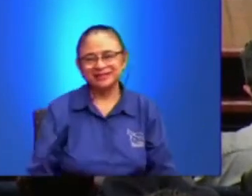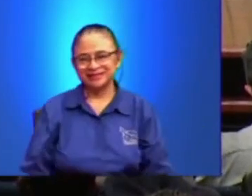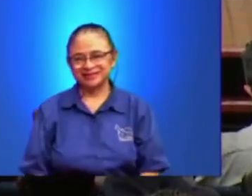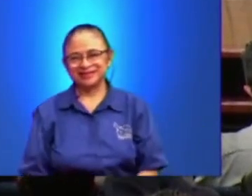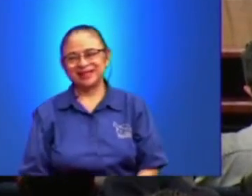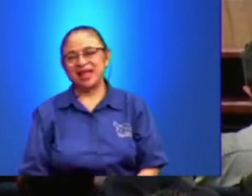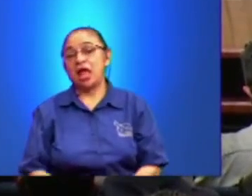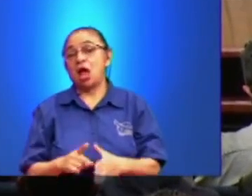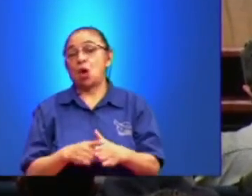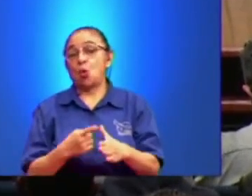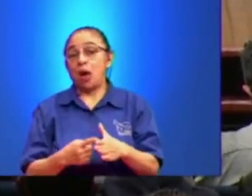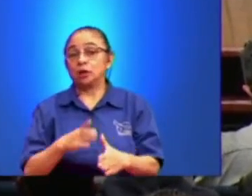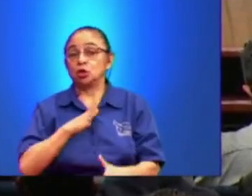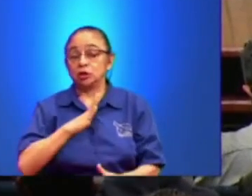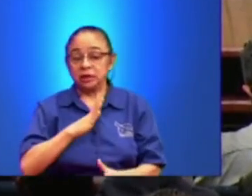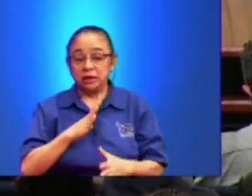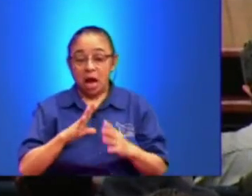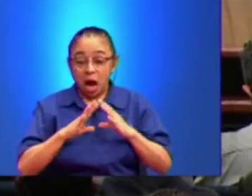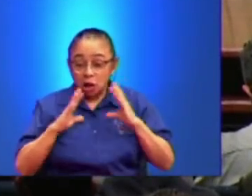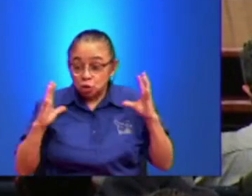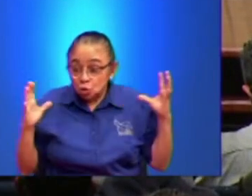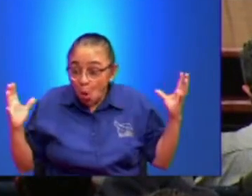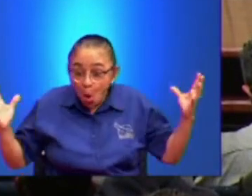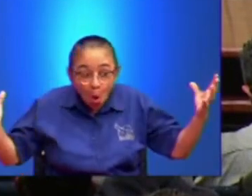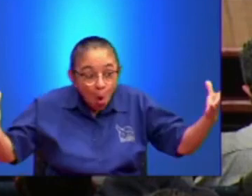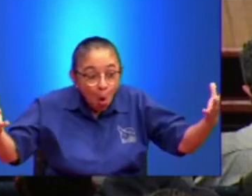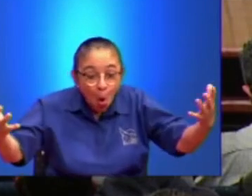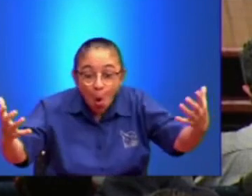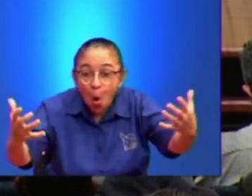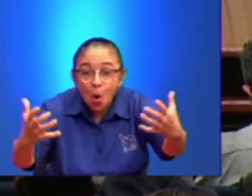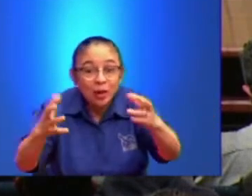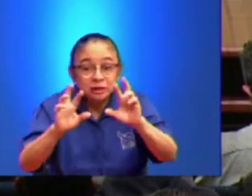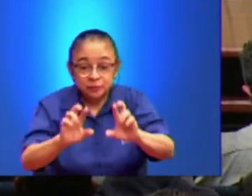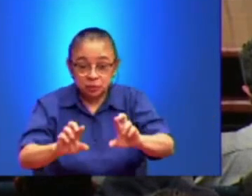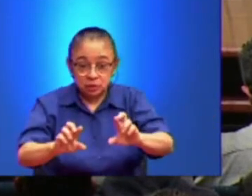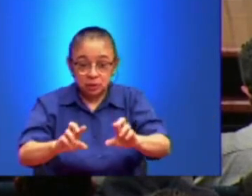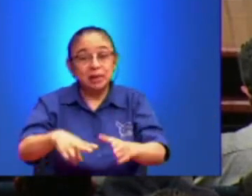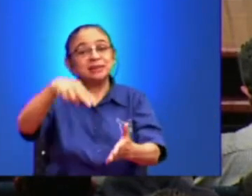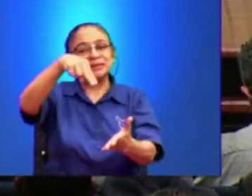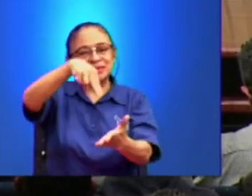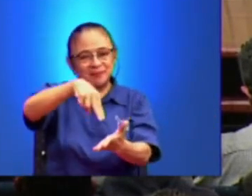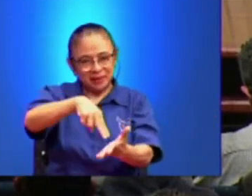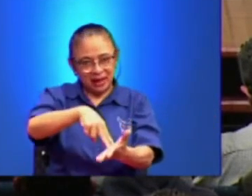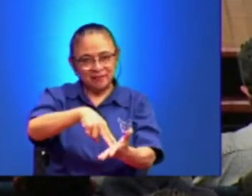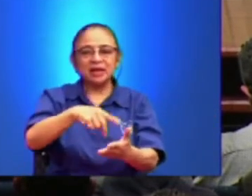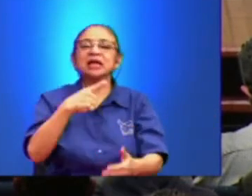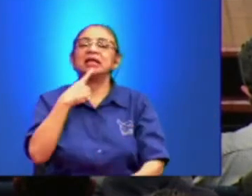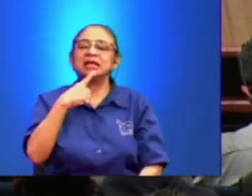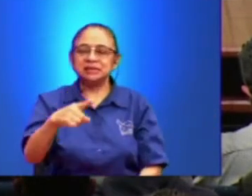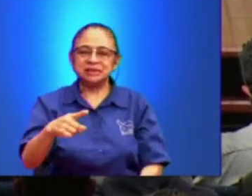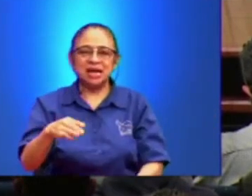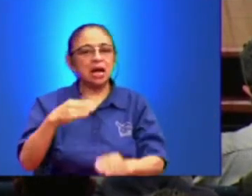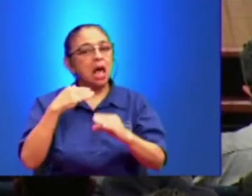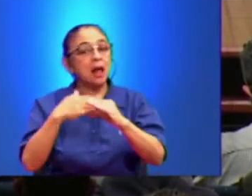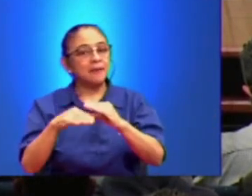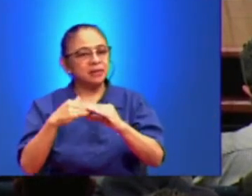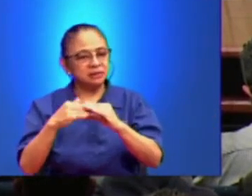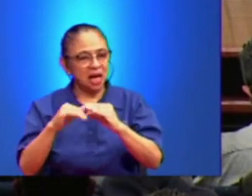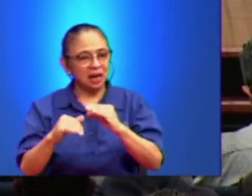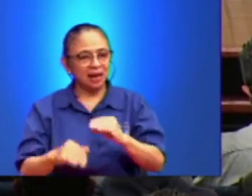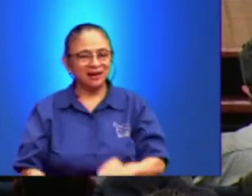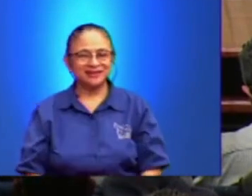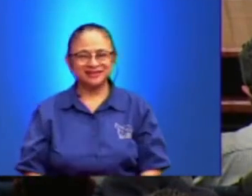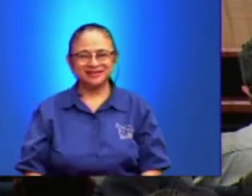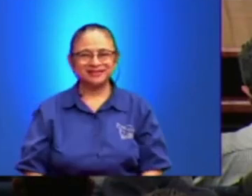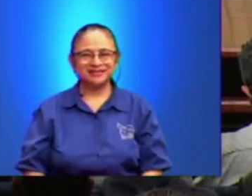y a cuando tenía que ser la gente entonces ya se levantan y decían el mensaje a algunos imagino que tenían ganas de